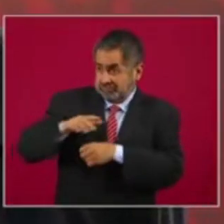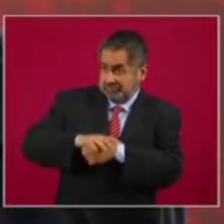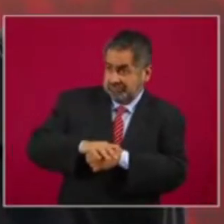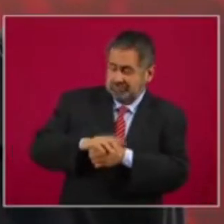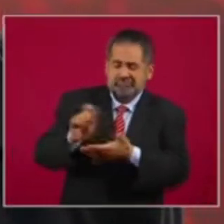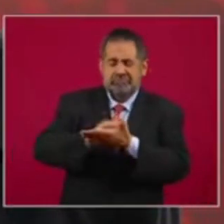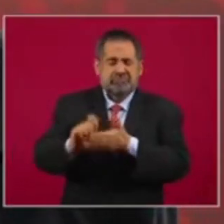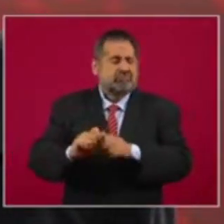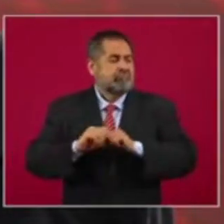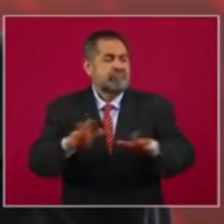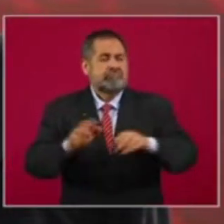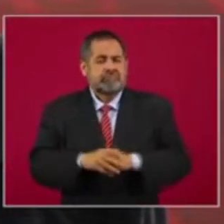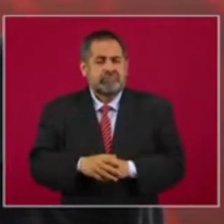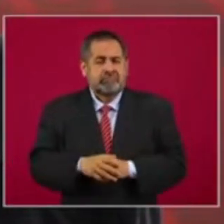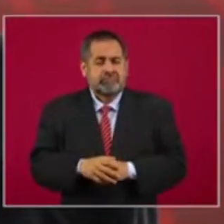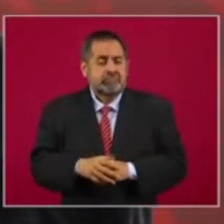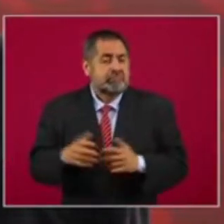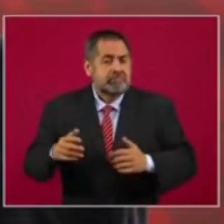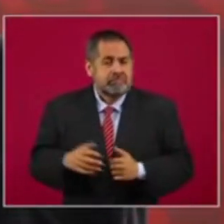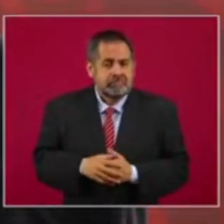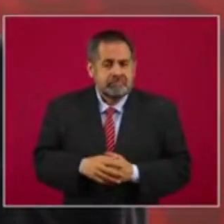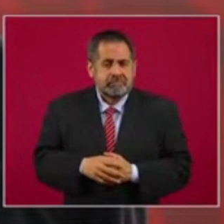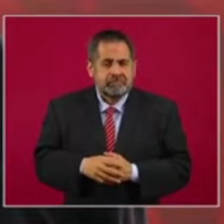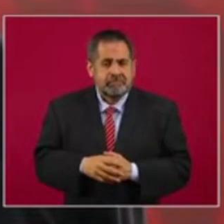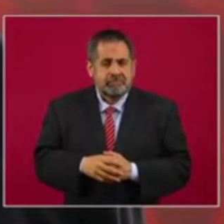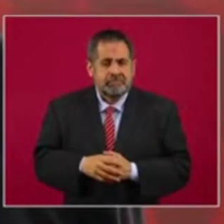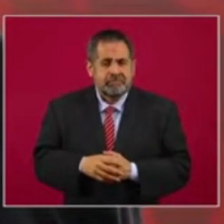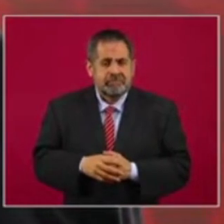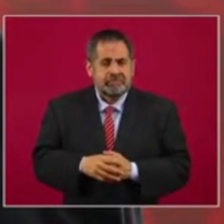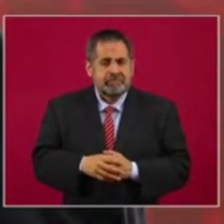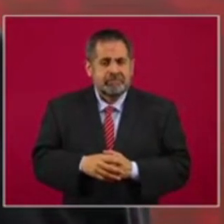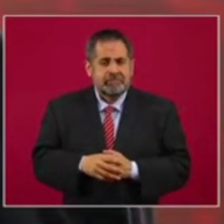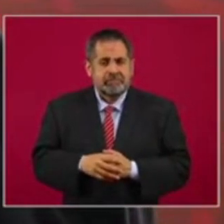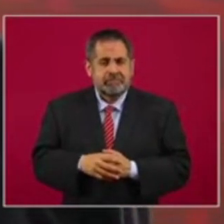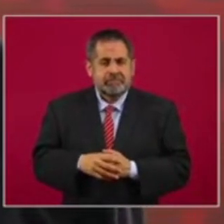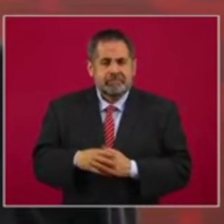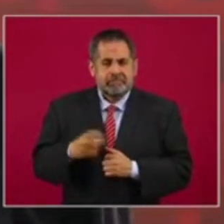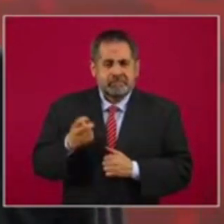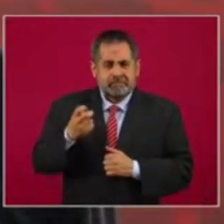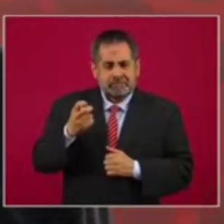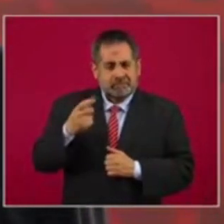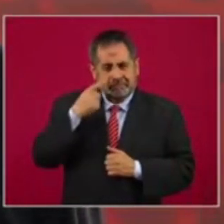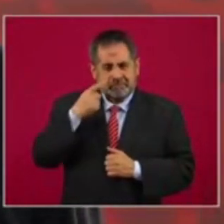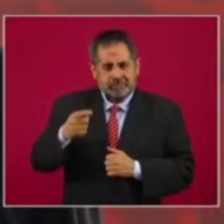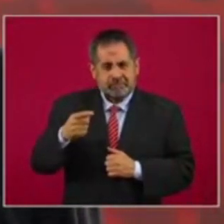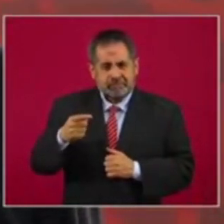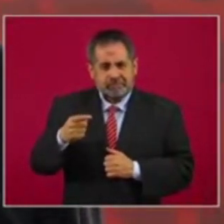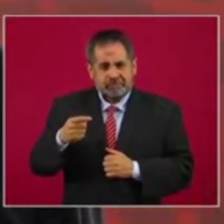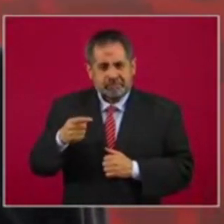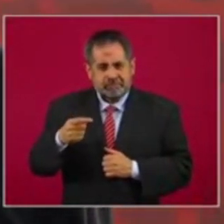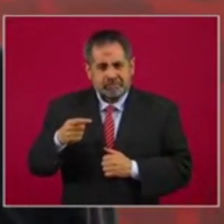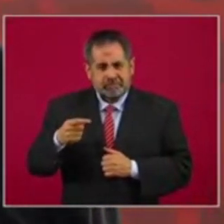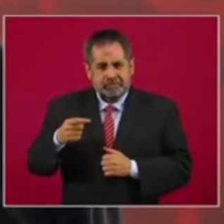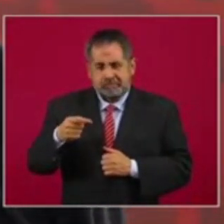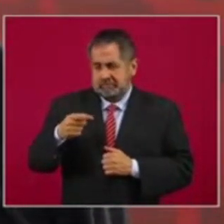y seguramente no lo va uno a ver ese día, no se lo va uno a topar ese